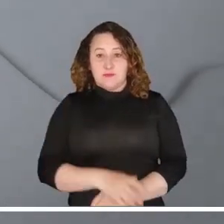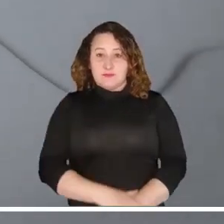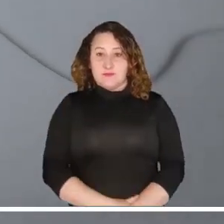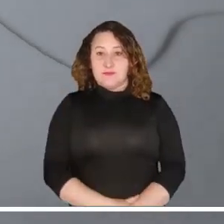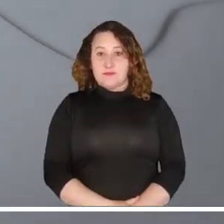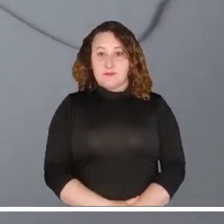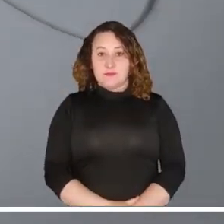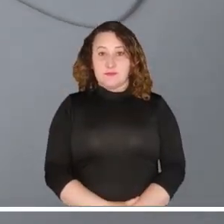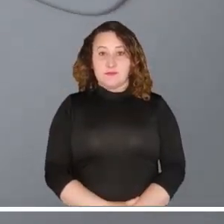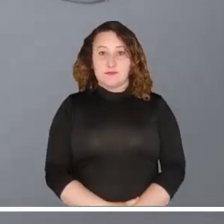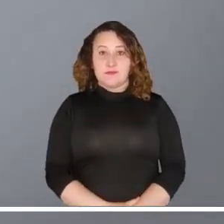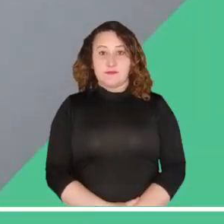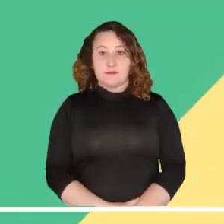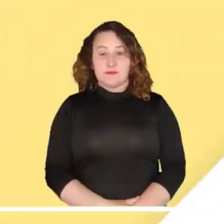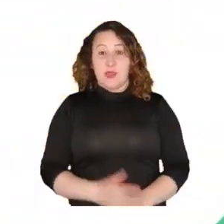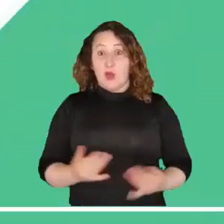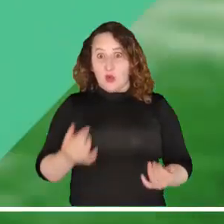grados.